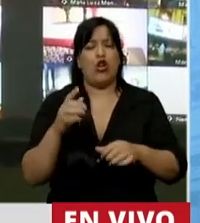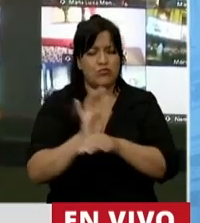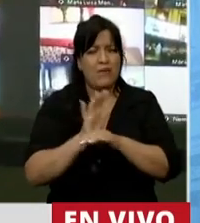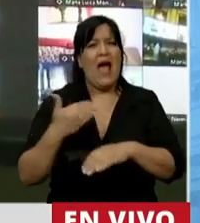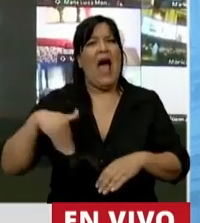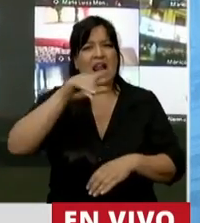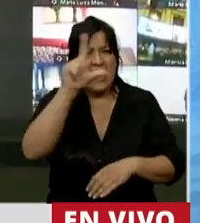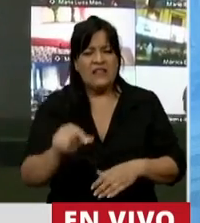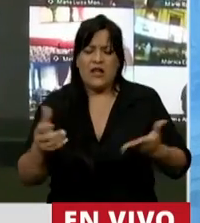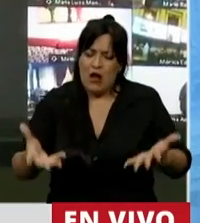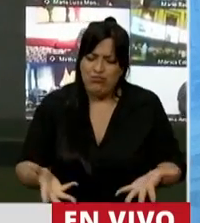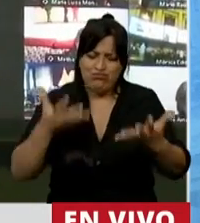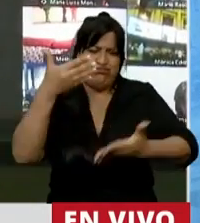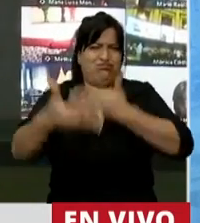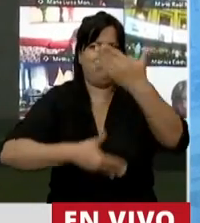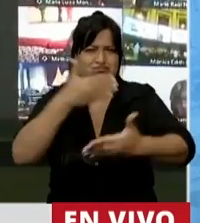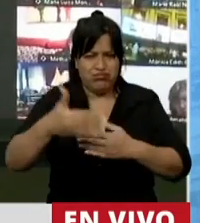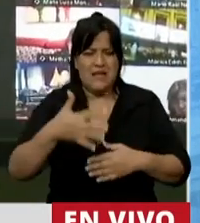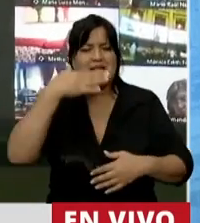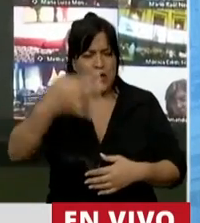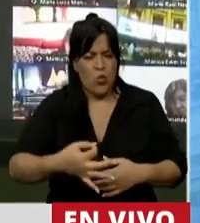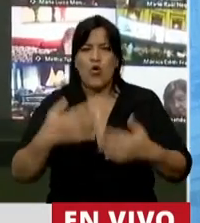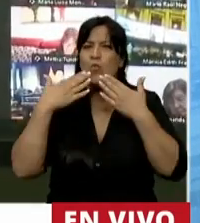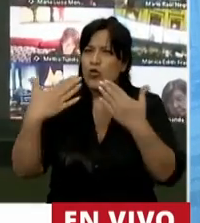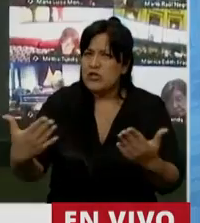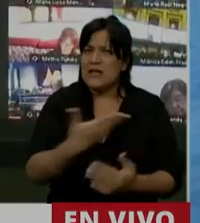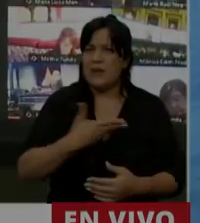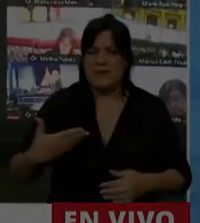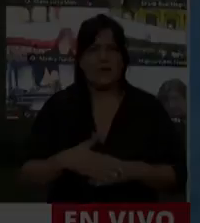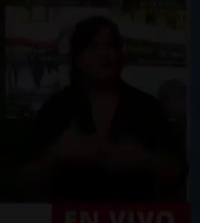pie y vamos a salir adelante. Muchas gracias, señor presidente. Gracias, diputado.